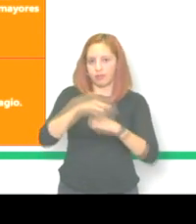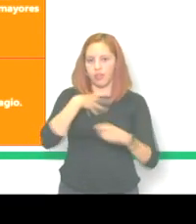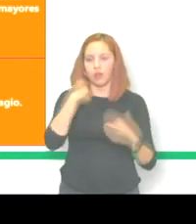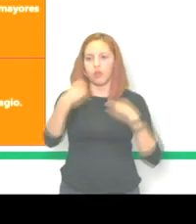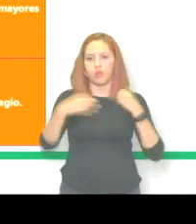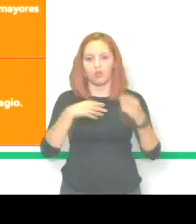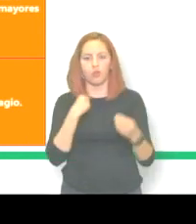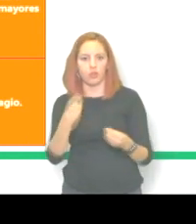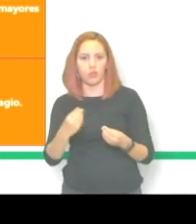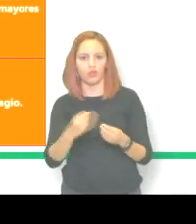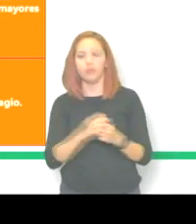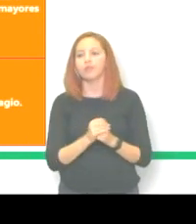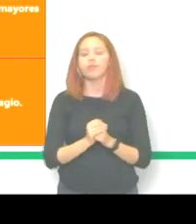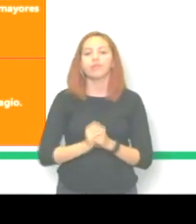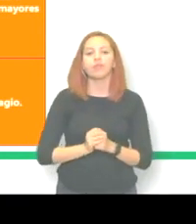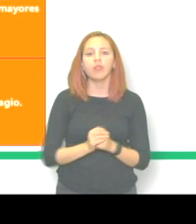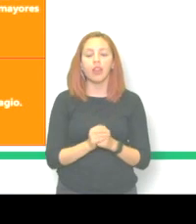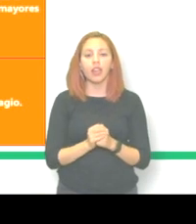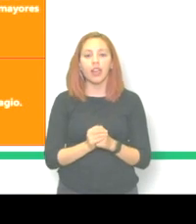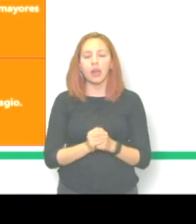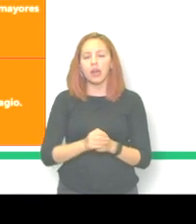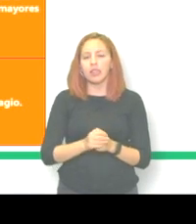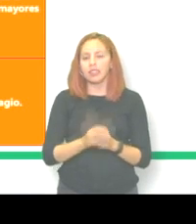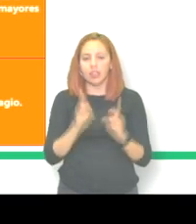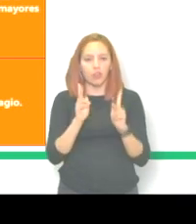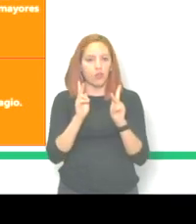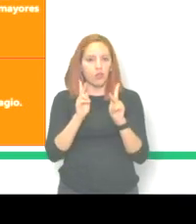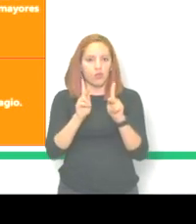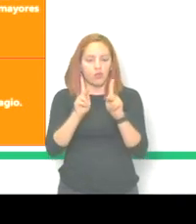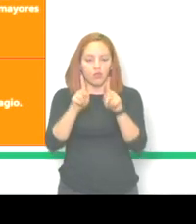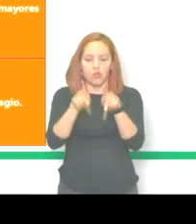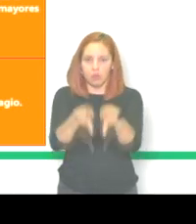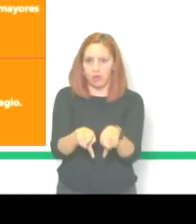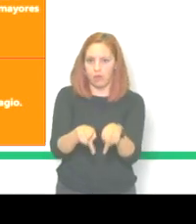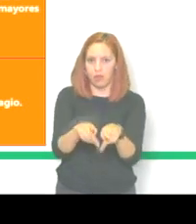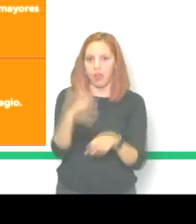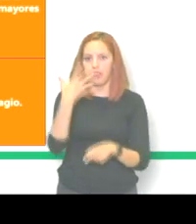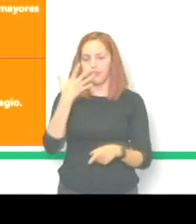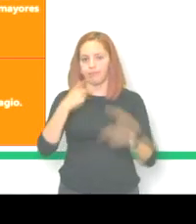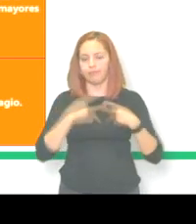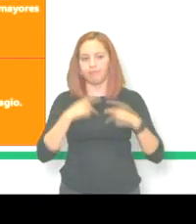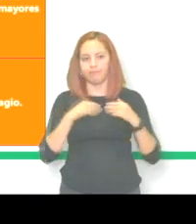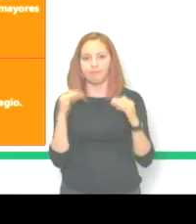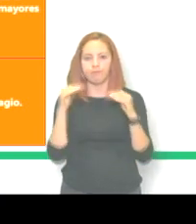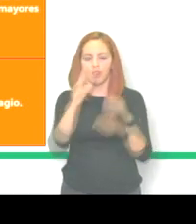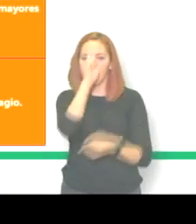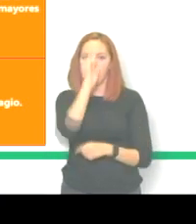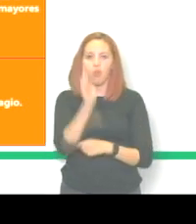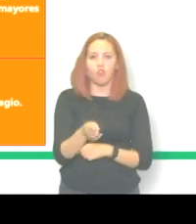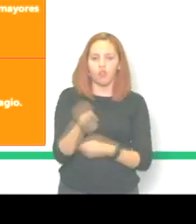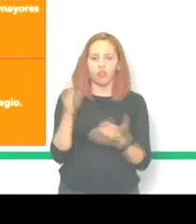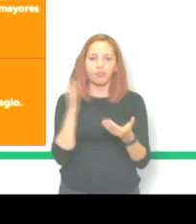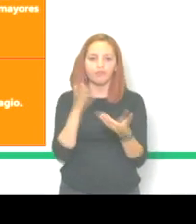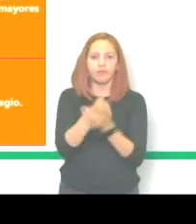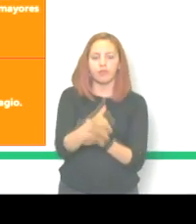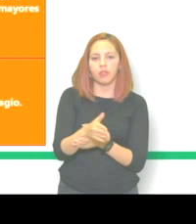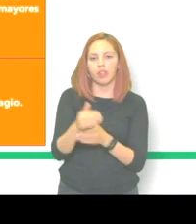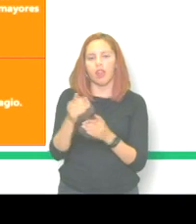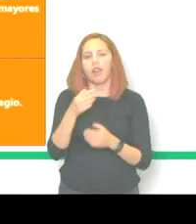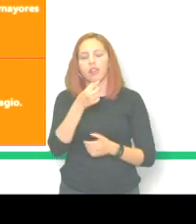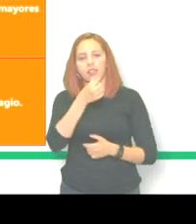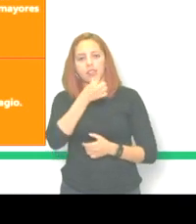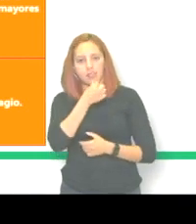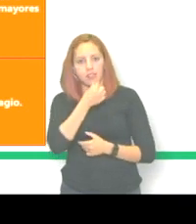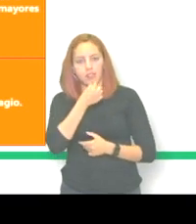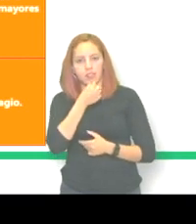solamente será para inhumaciones, con máximo 5 personas, evitando el acceso a niños menores de 12 años y mayores de 60, que